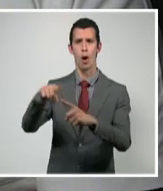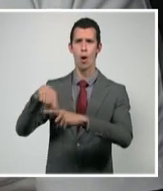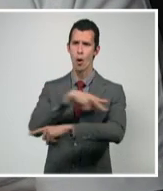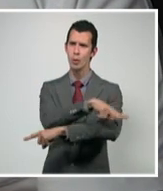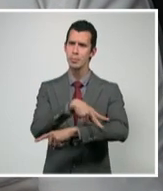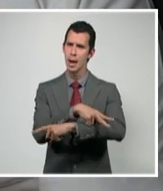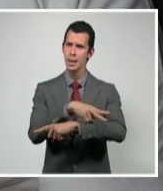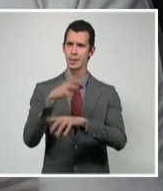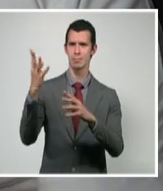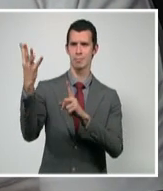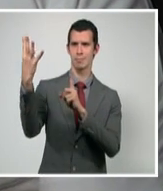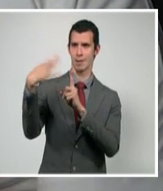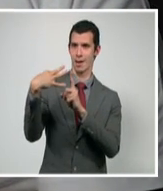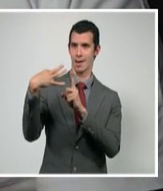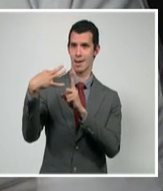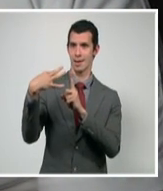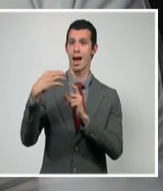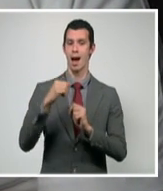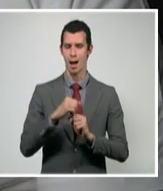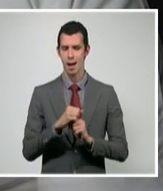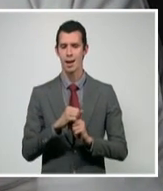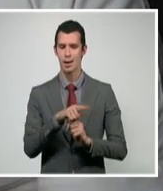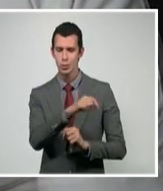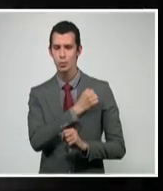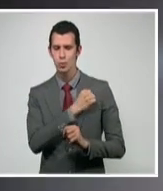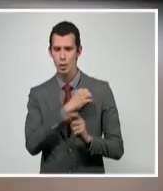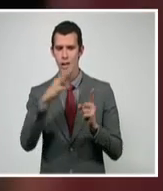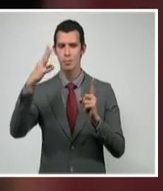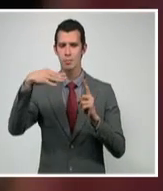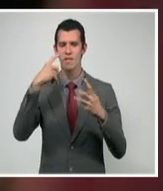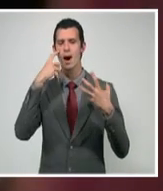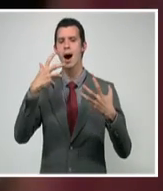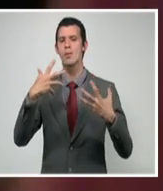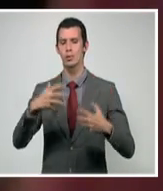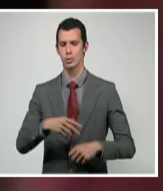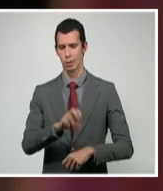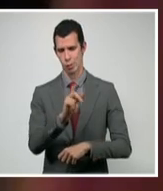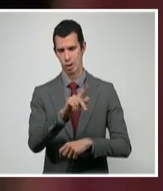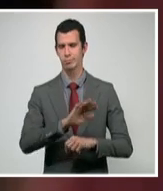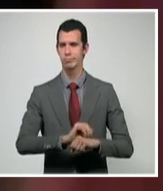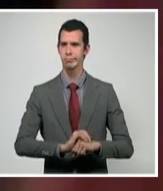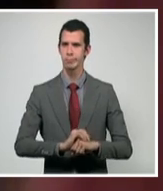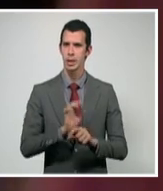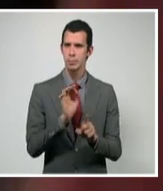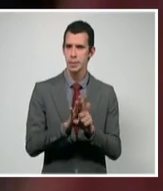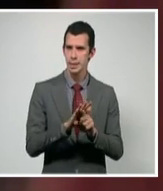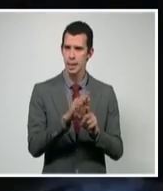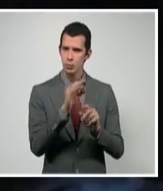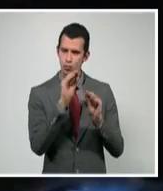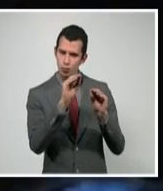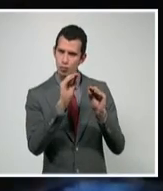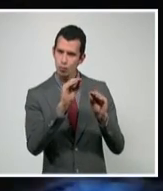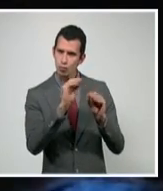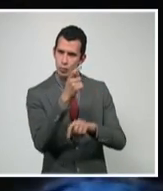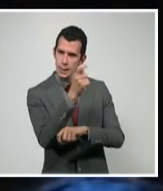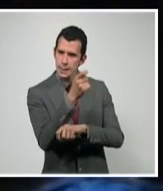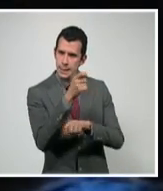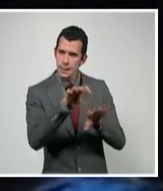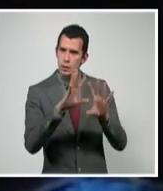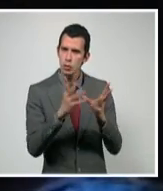conceptuales, y se dieron cuenta y empezaron a trabajarla muy finamente. Bruguera ascendió desde finales de los 90 a los